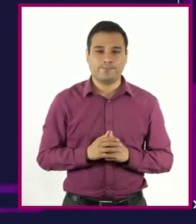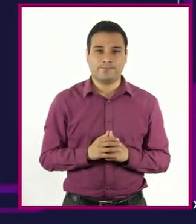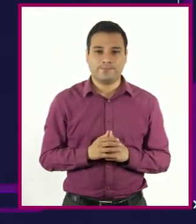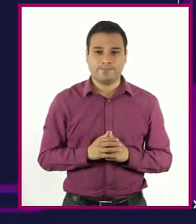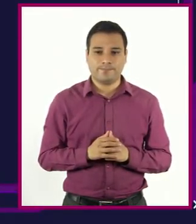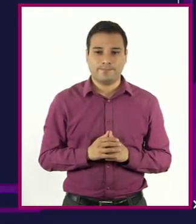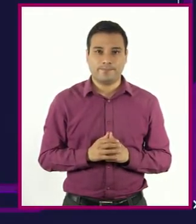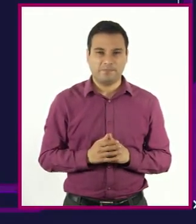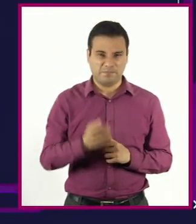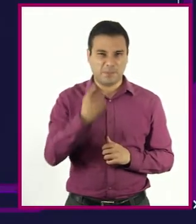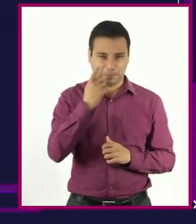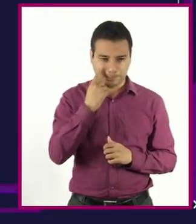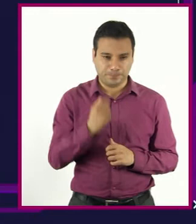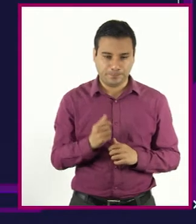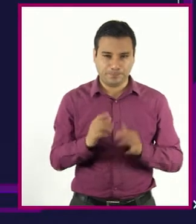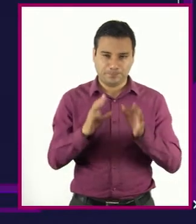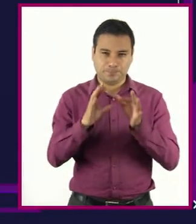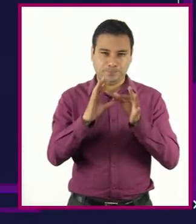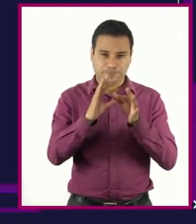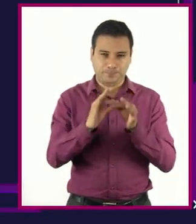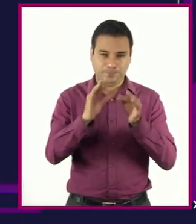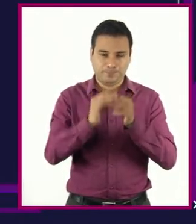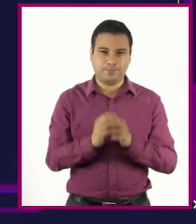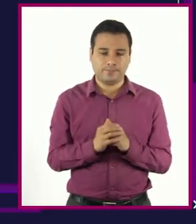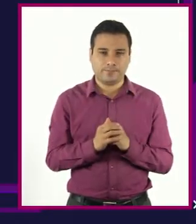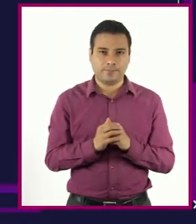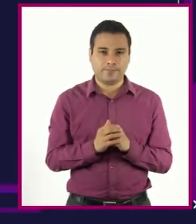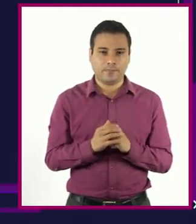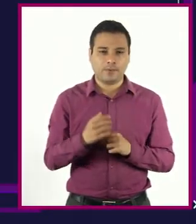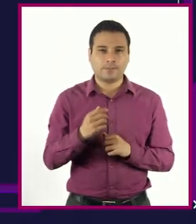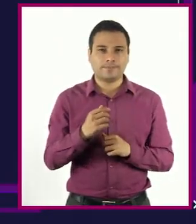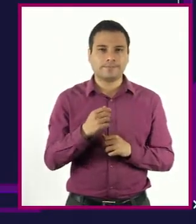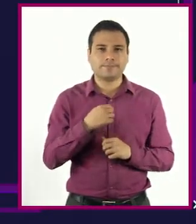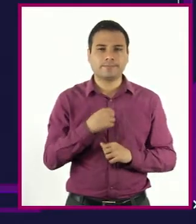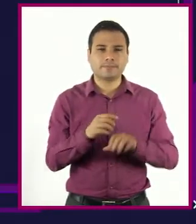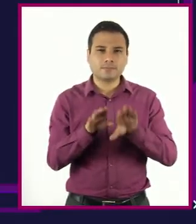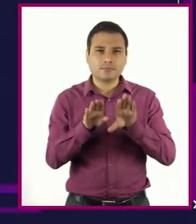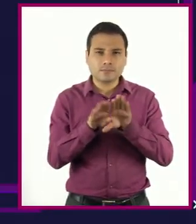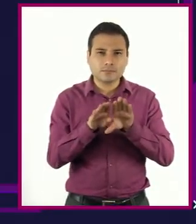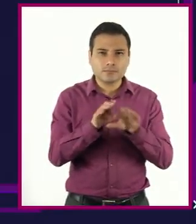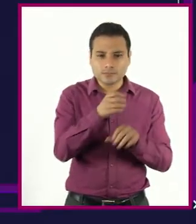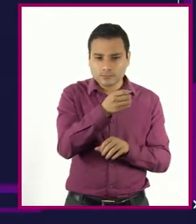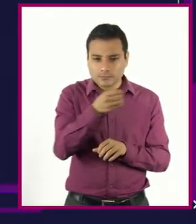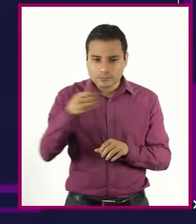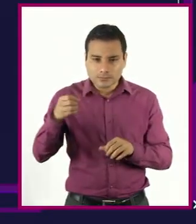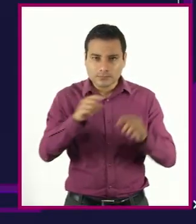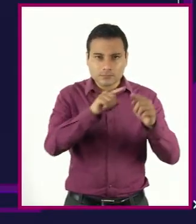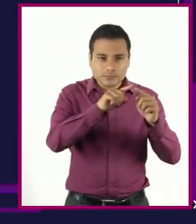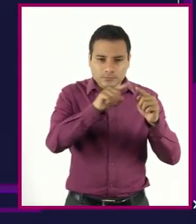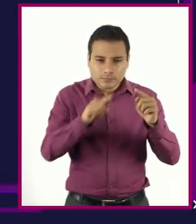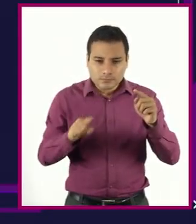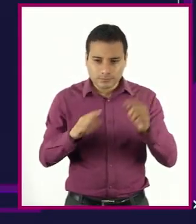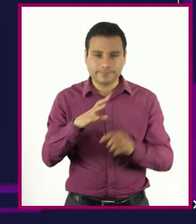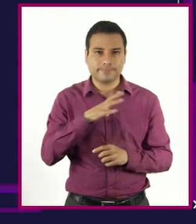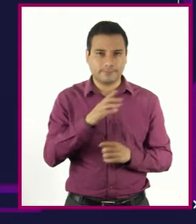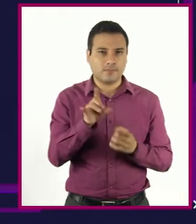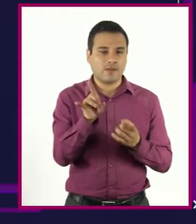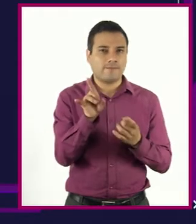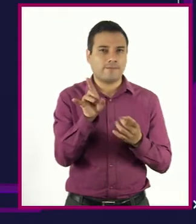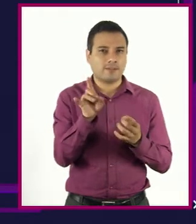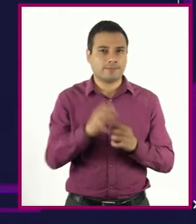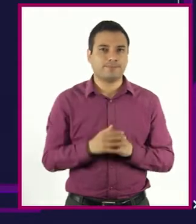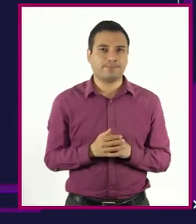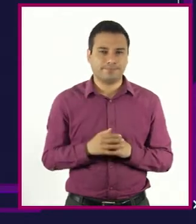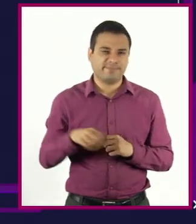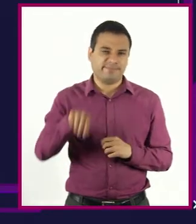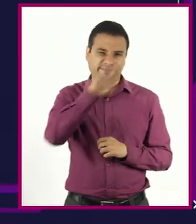Para guiar el proceso, una flecha indica en qué parte de la lista se está trabajando. El algoritmo, como